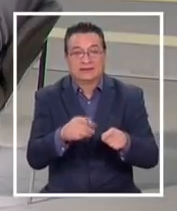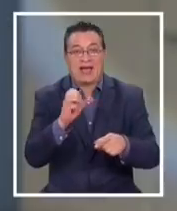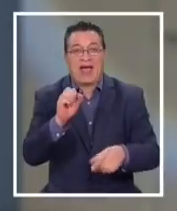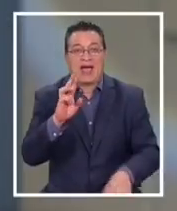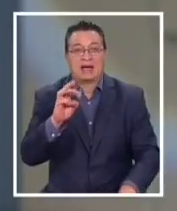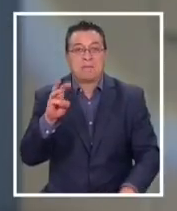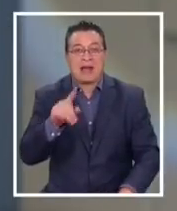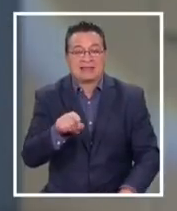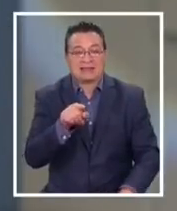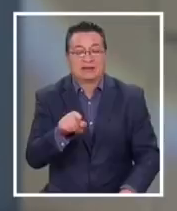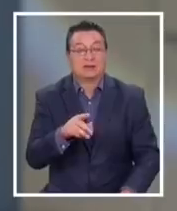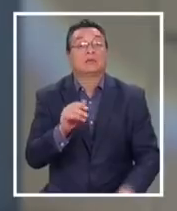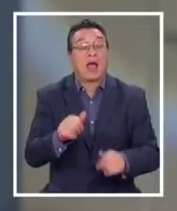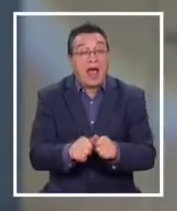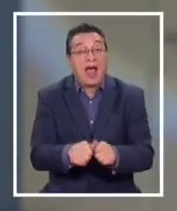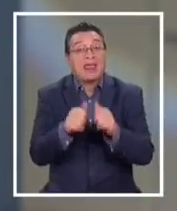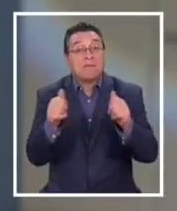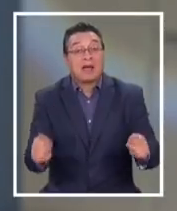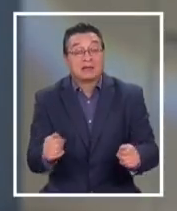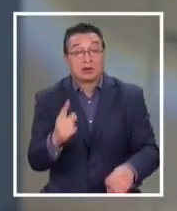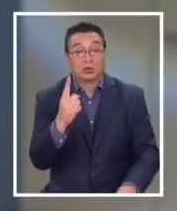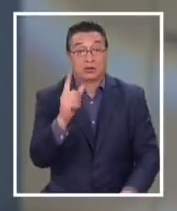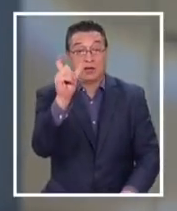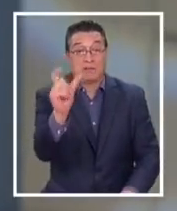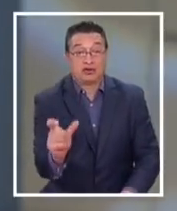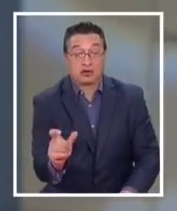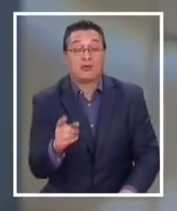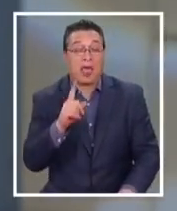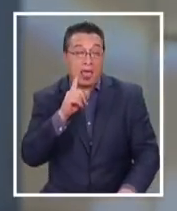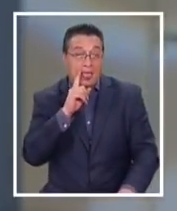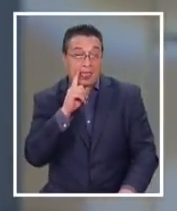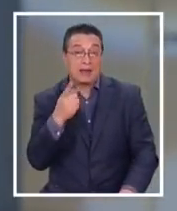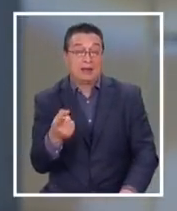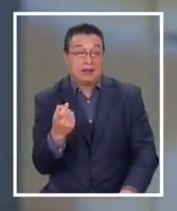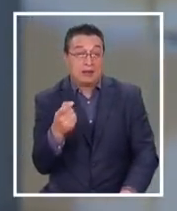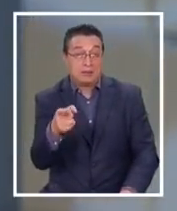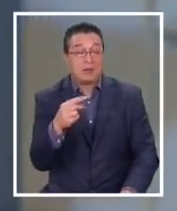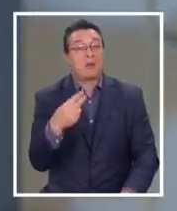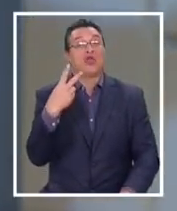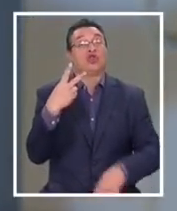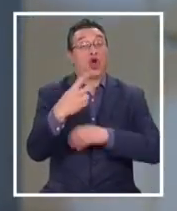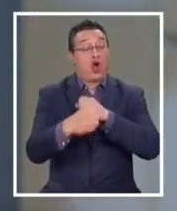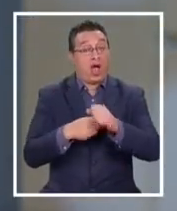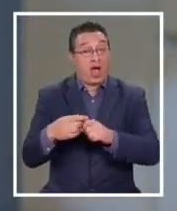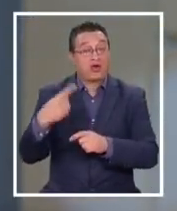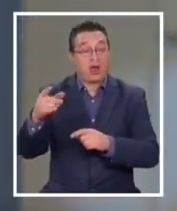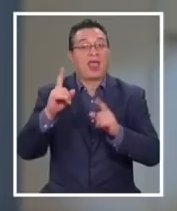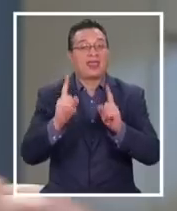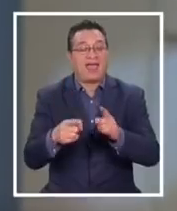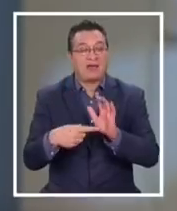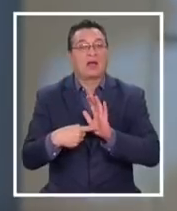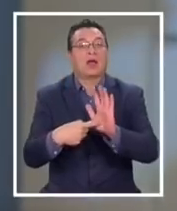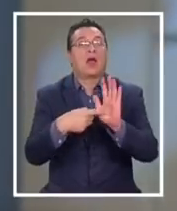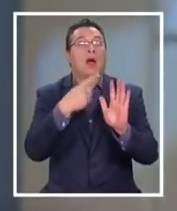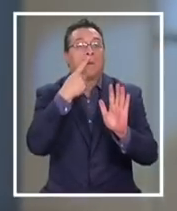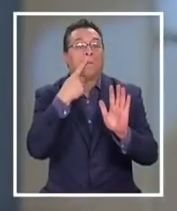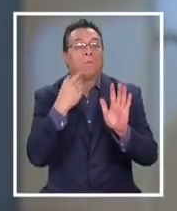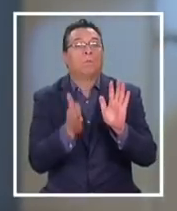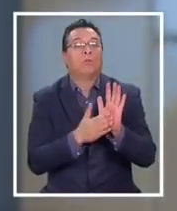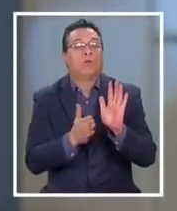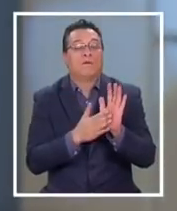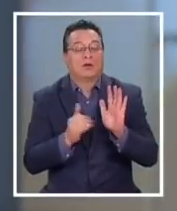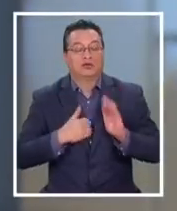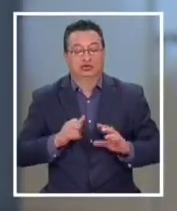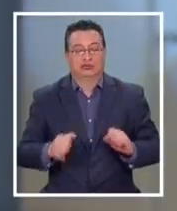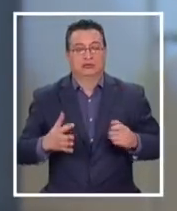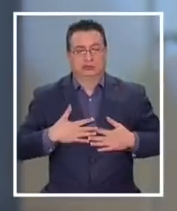Y además, si una persona tiene un arma, tiene que cada 2 años ir a demostrar que está en condiciones de tener el arma,